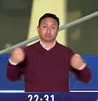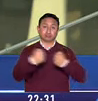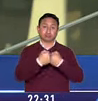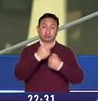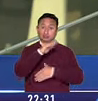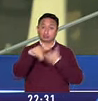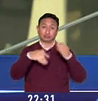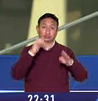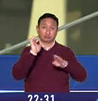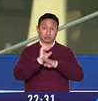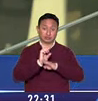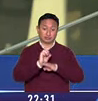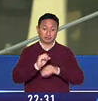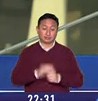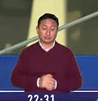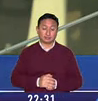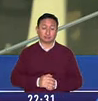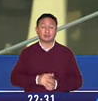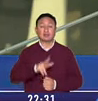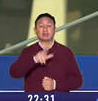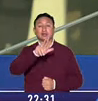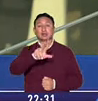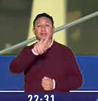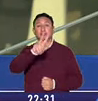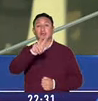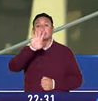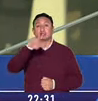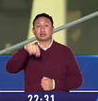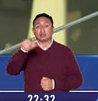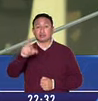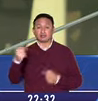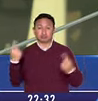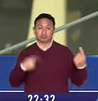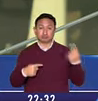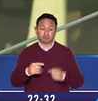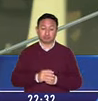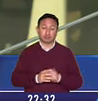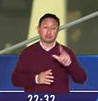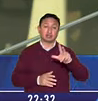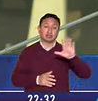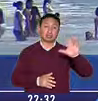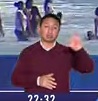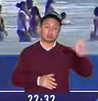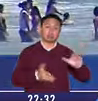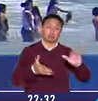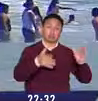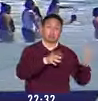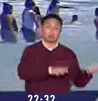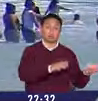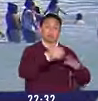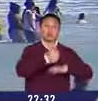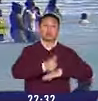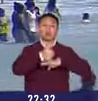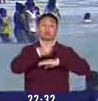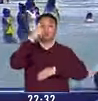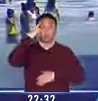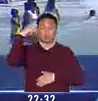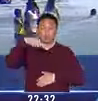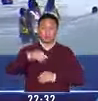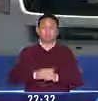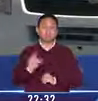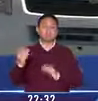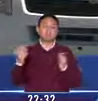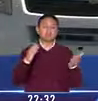general, sobre los cuales tenemos 325 lesionados y 35 fallecidos. Las autoridades de gobierno hicieron un